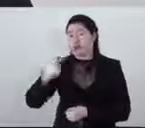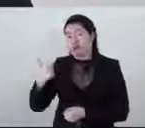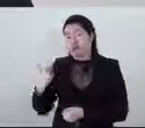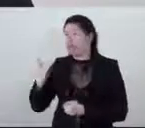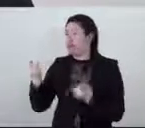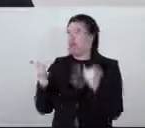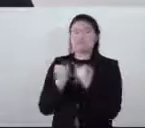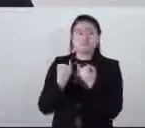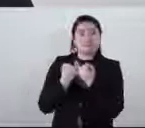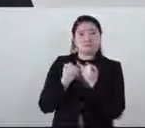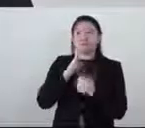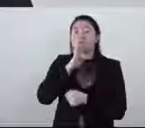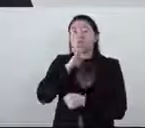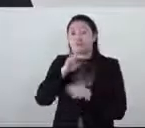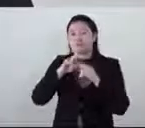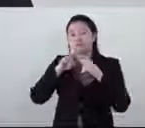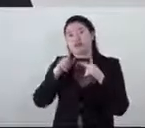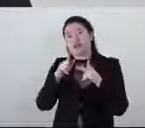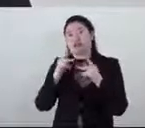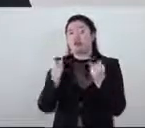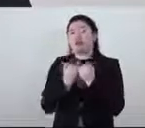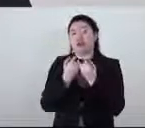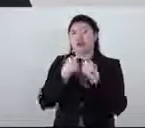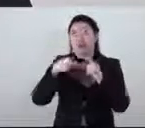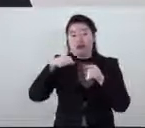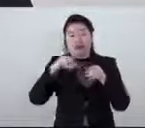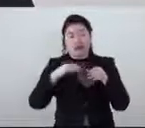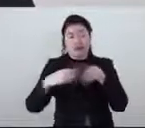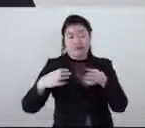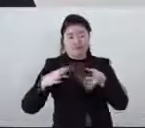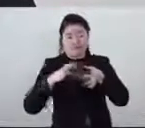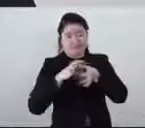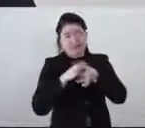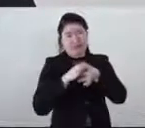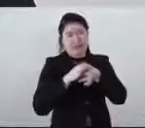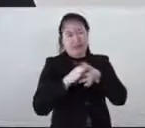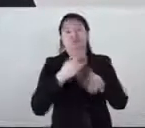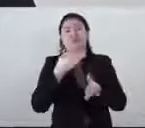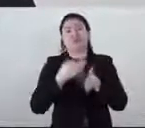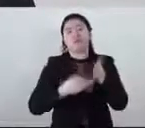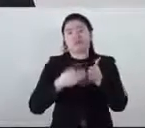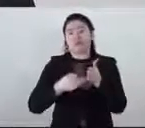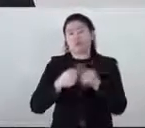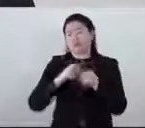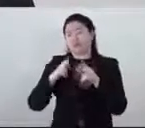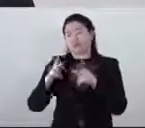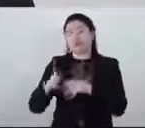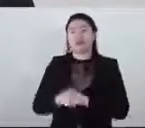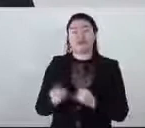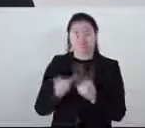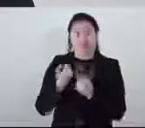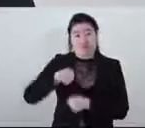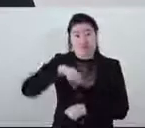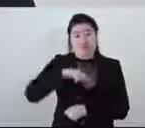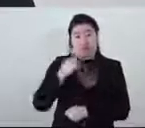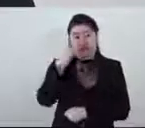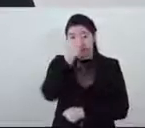de contraventeo, perfiles de ángulo y sus placas de conexión. Derivado de la revisión física y